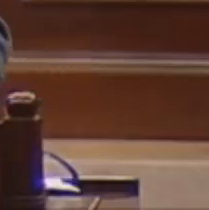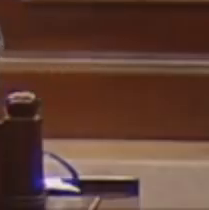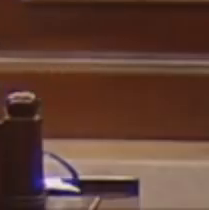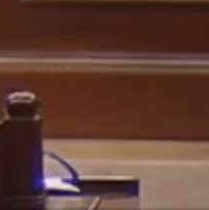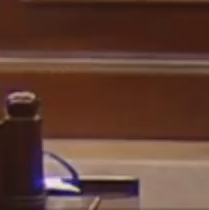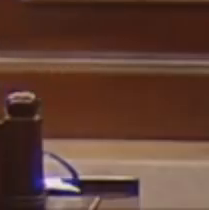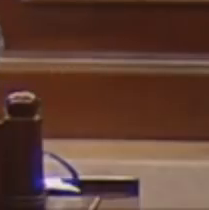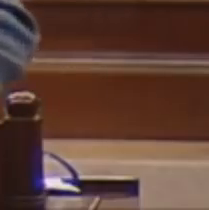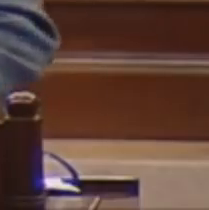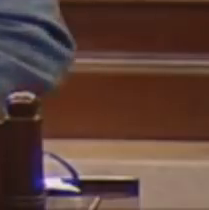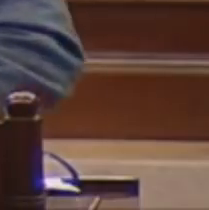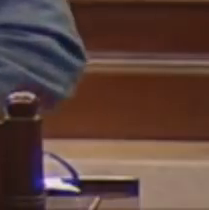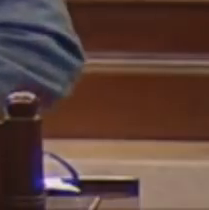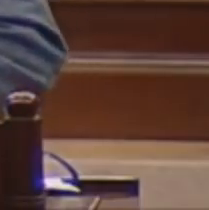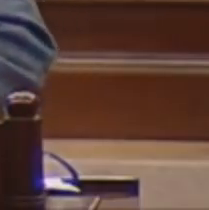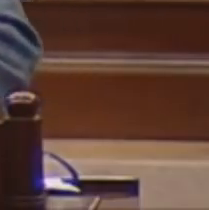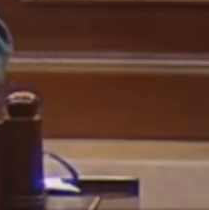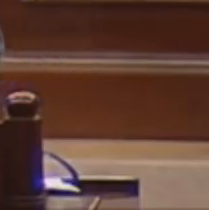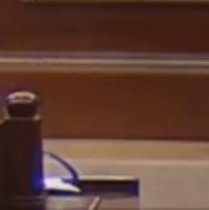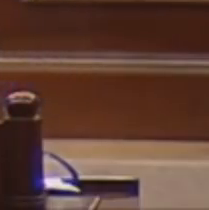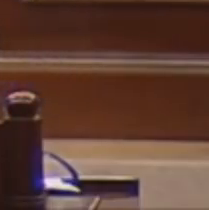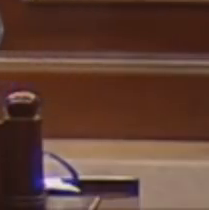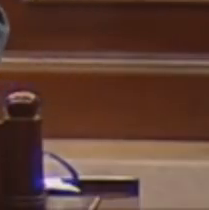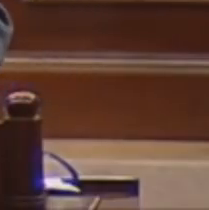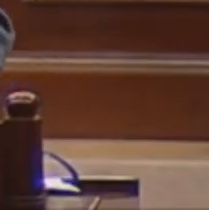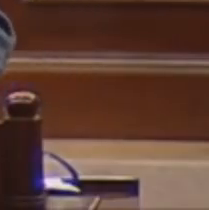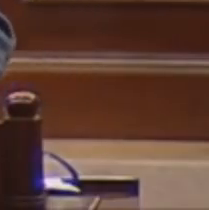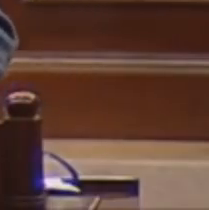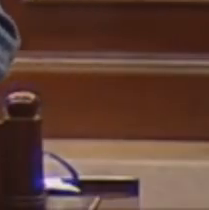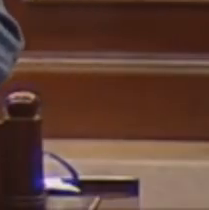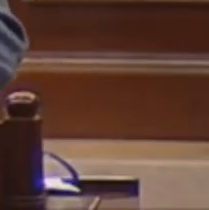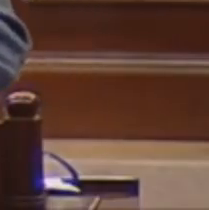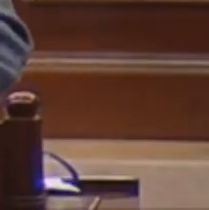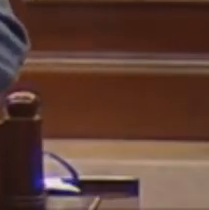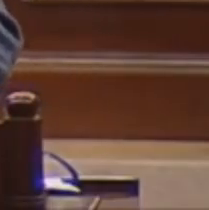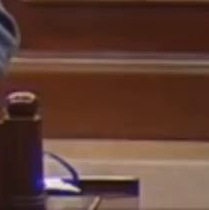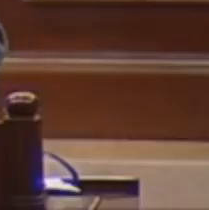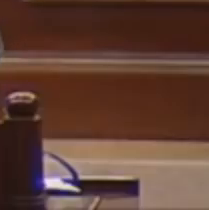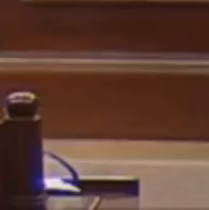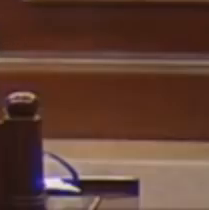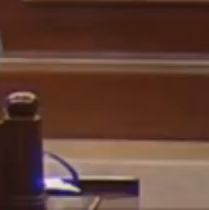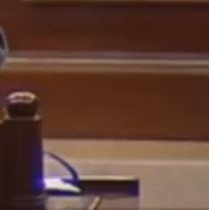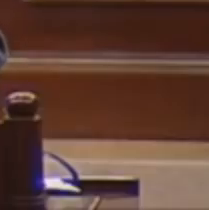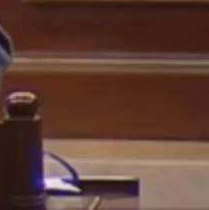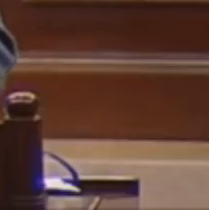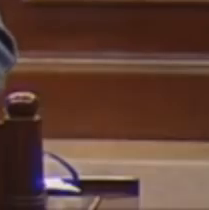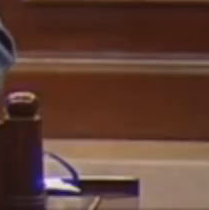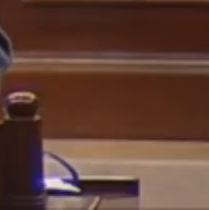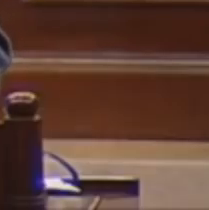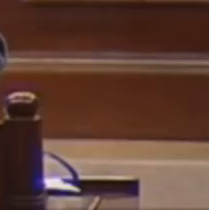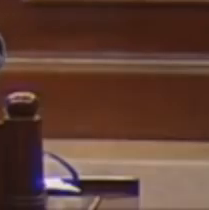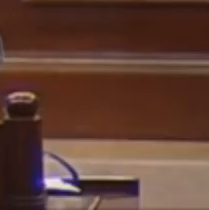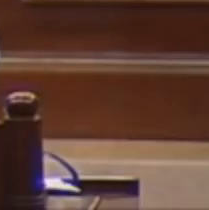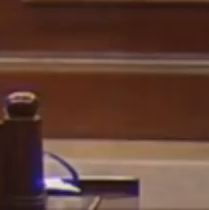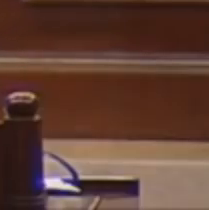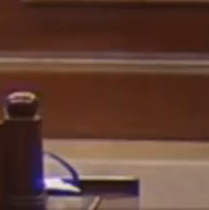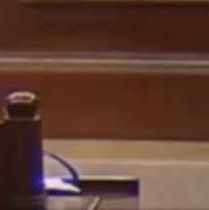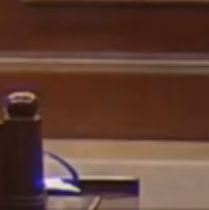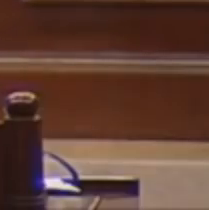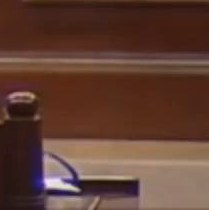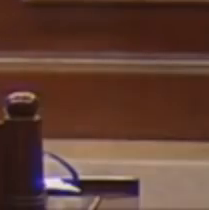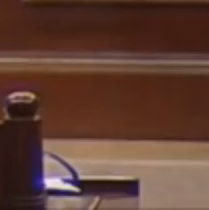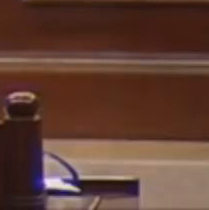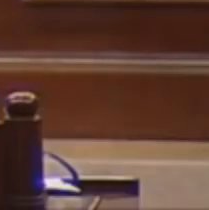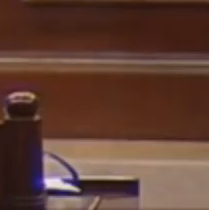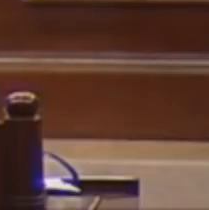siendo calumniados, difamados, injuriados. Pero nosotros no hemos venido para que nos aplaudan en ningún escenario de